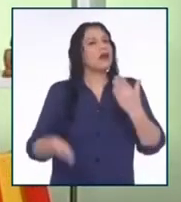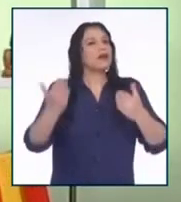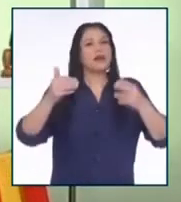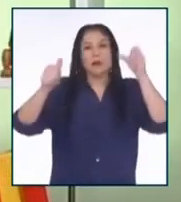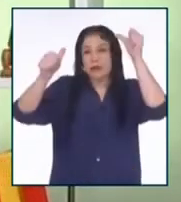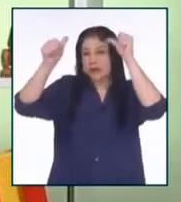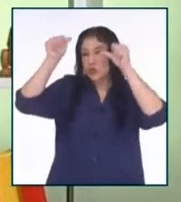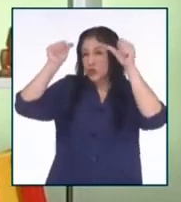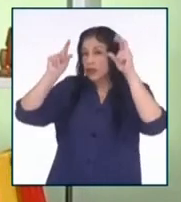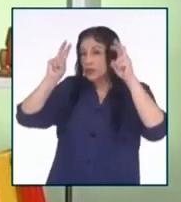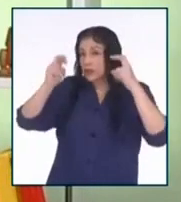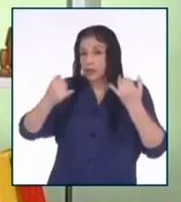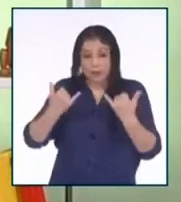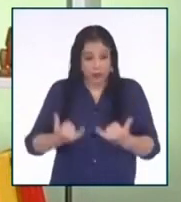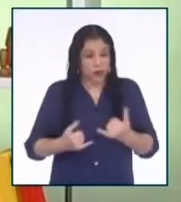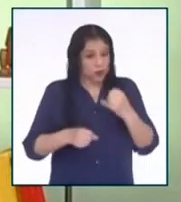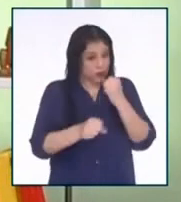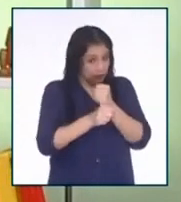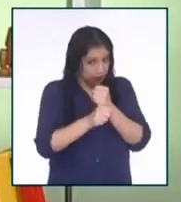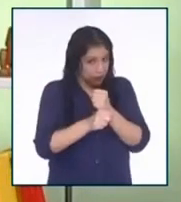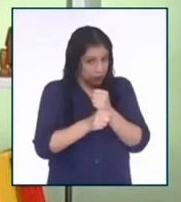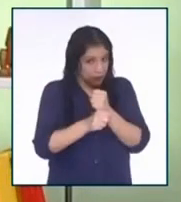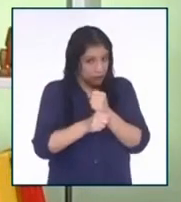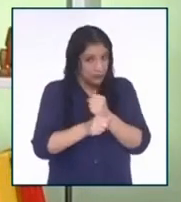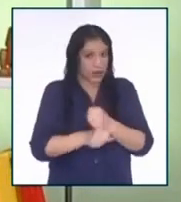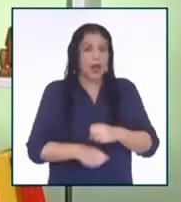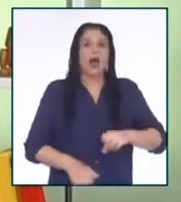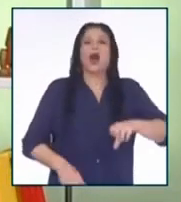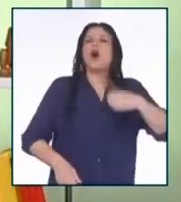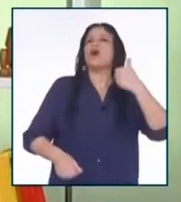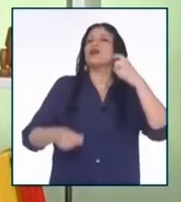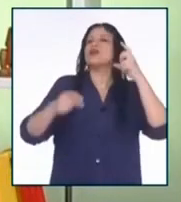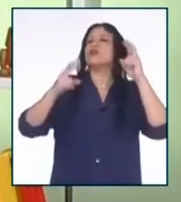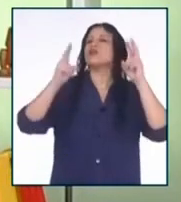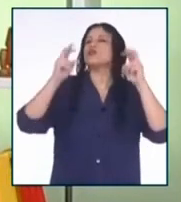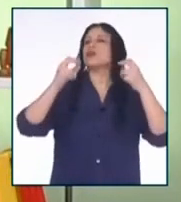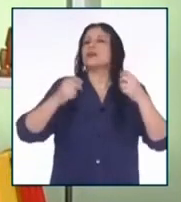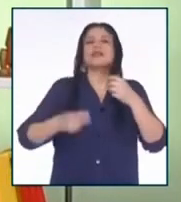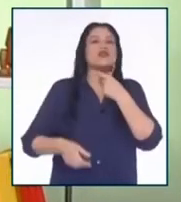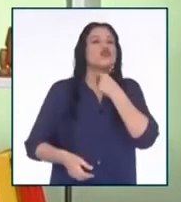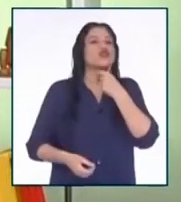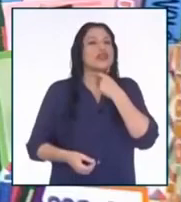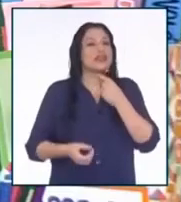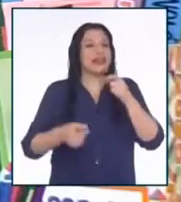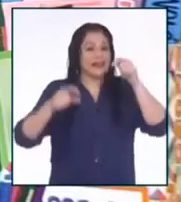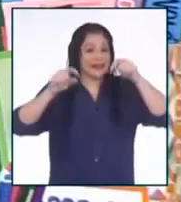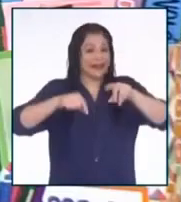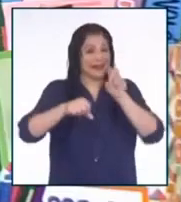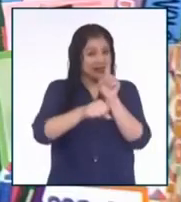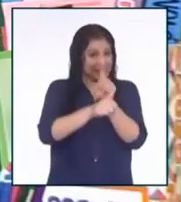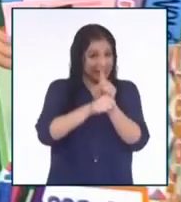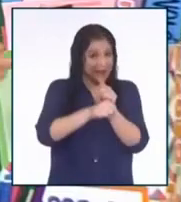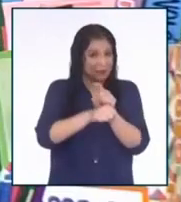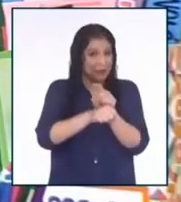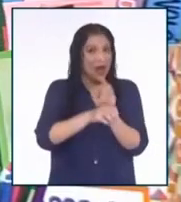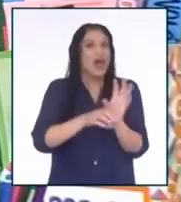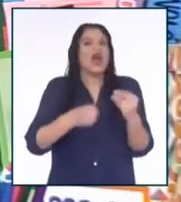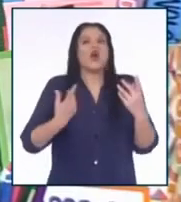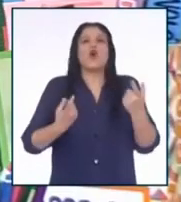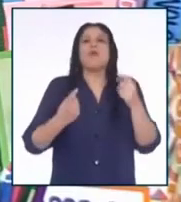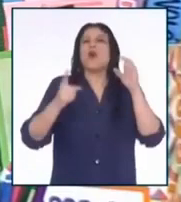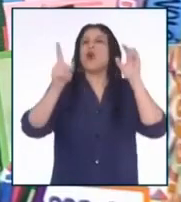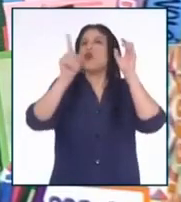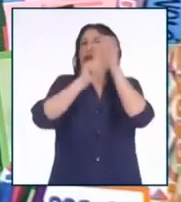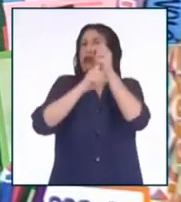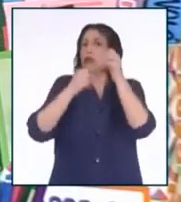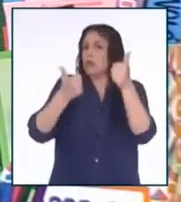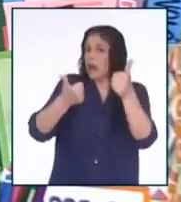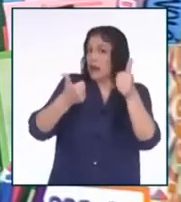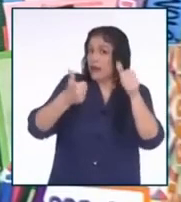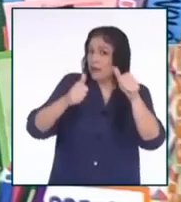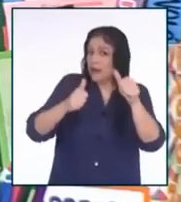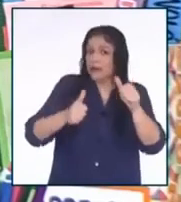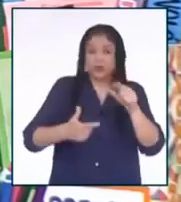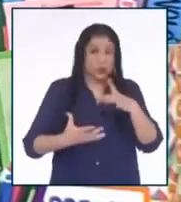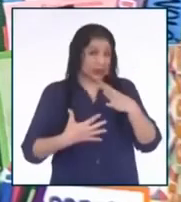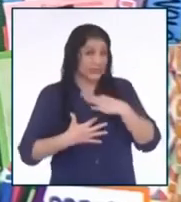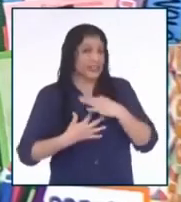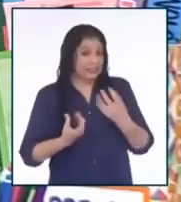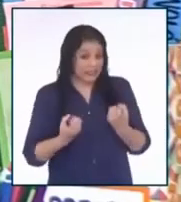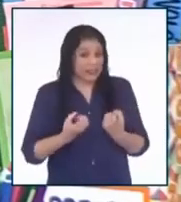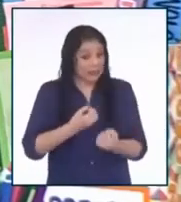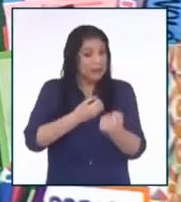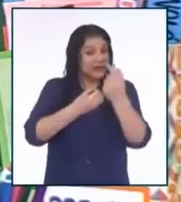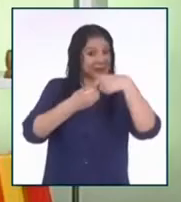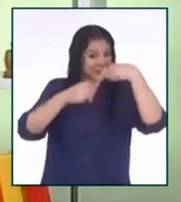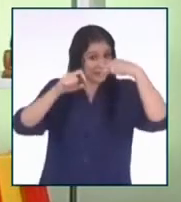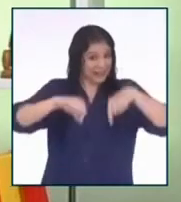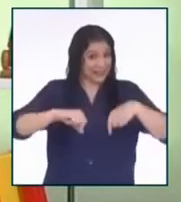duda sobre el tema que trabajamos hoy? ¿Qué otras temáticas te gustarían que abordemos? ¿Cómo te fue con los retos? ¿Te interesa